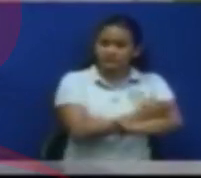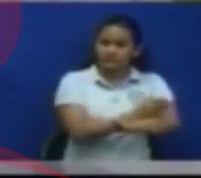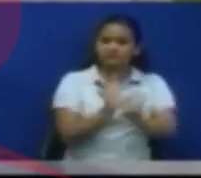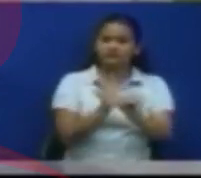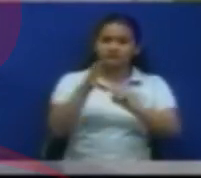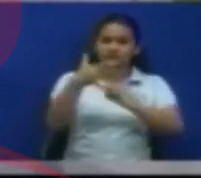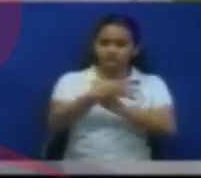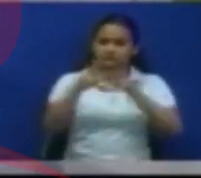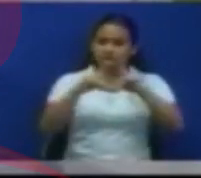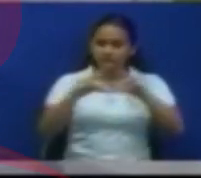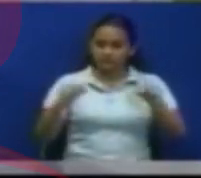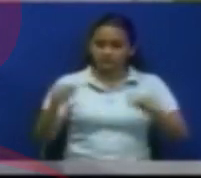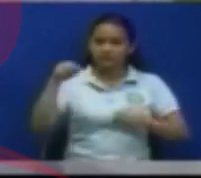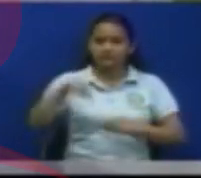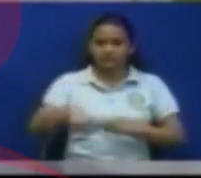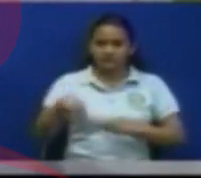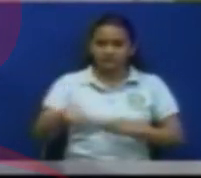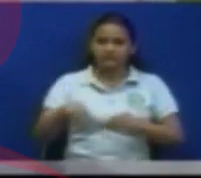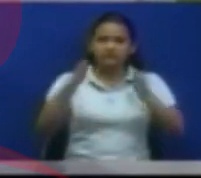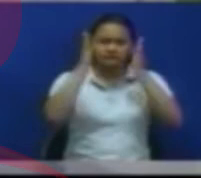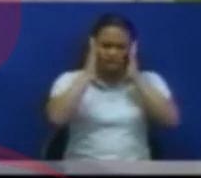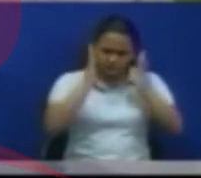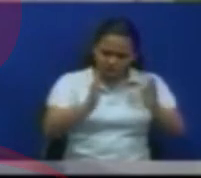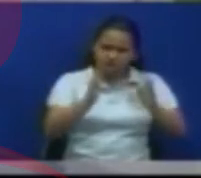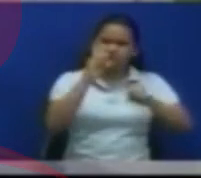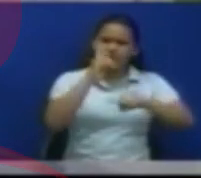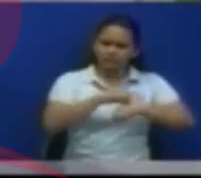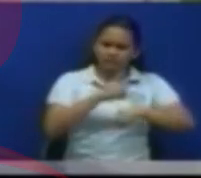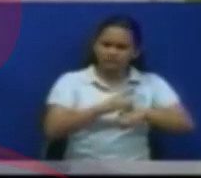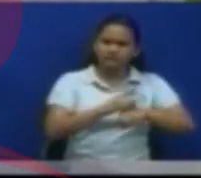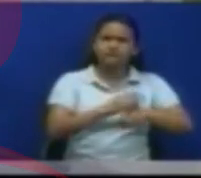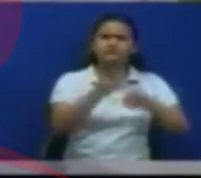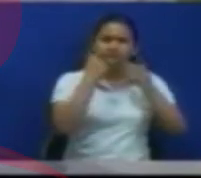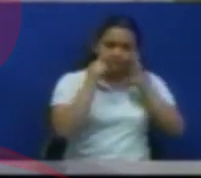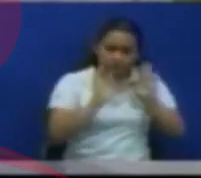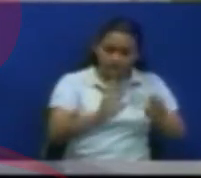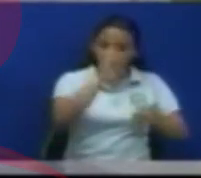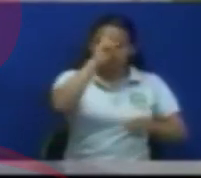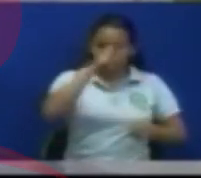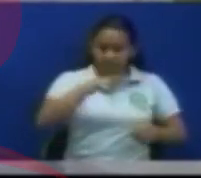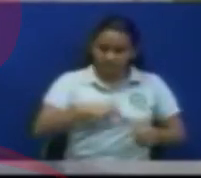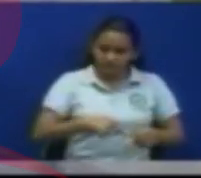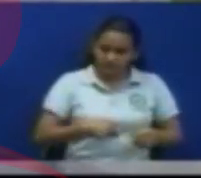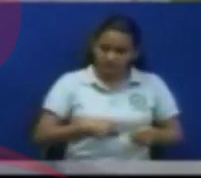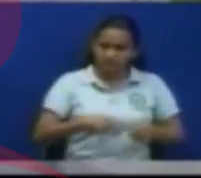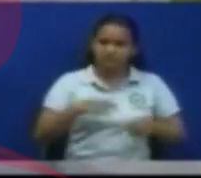hoy, hemos atendido y dado seguimiento responsable y cuidadoso a